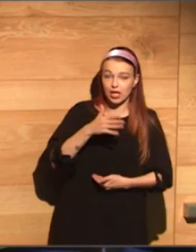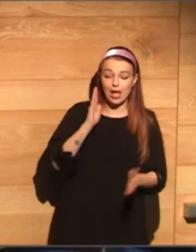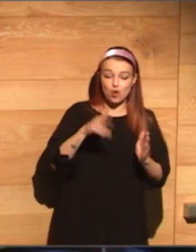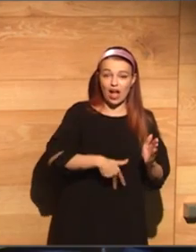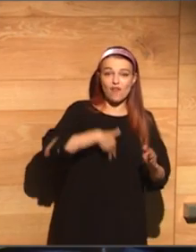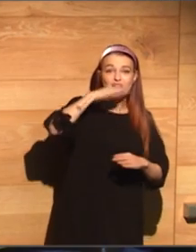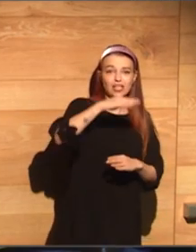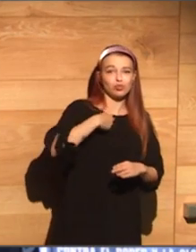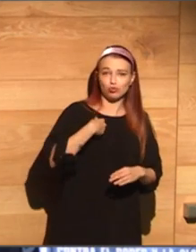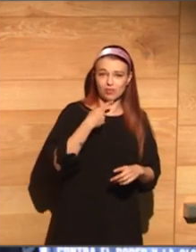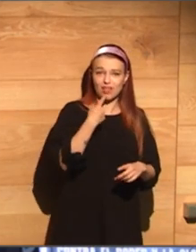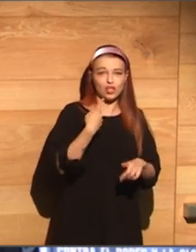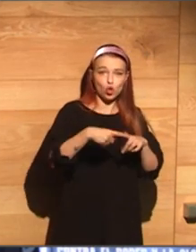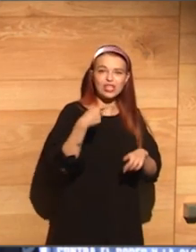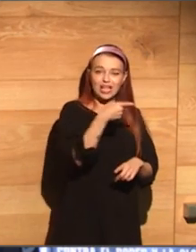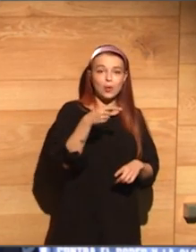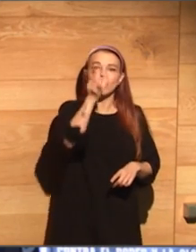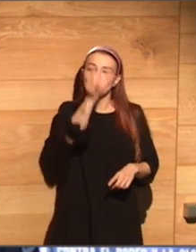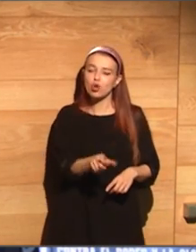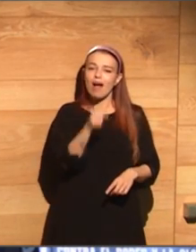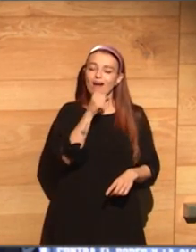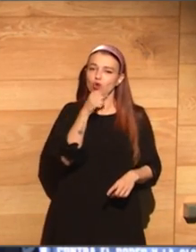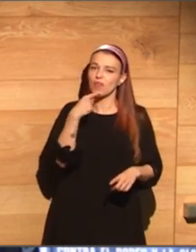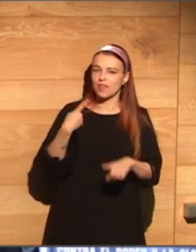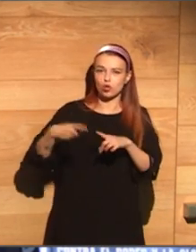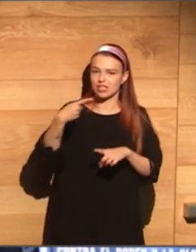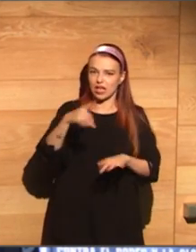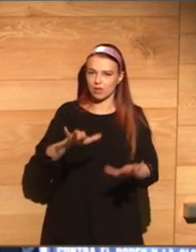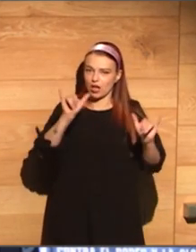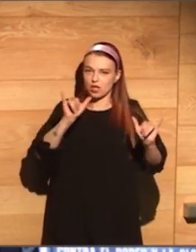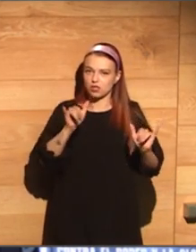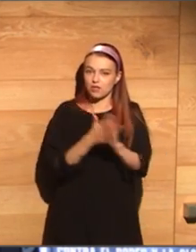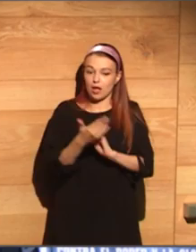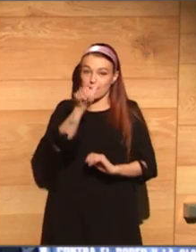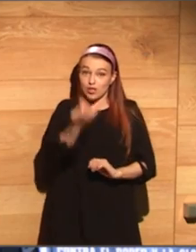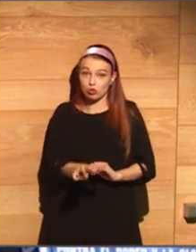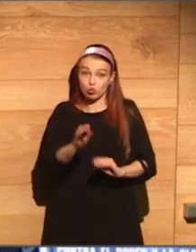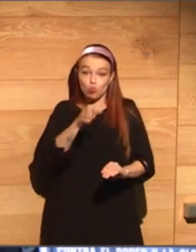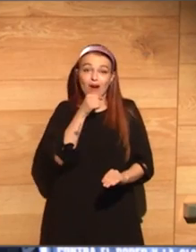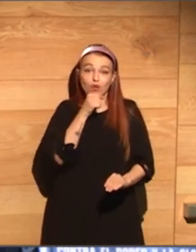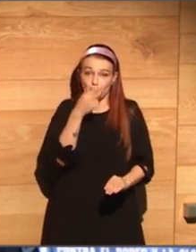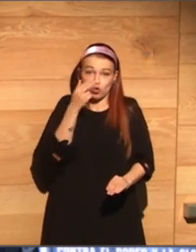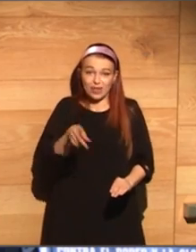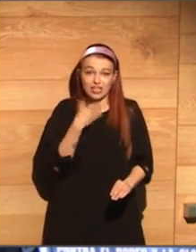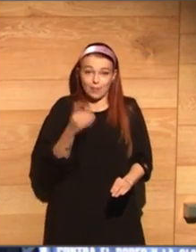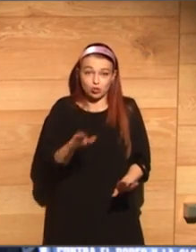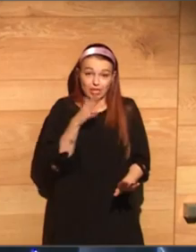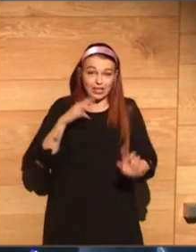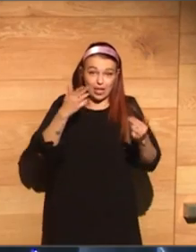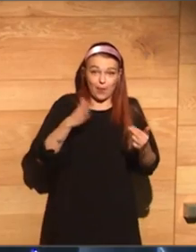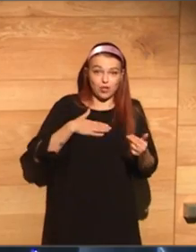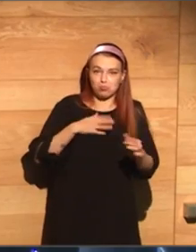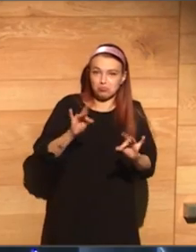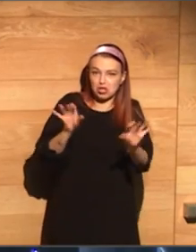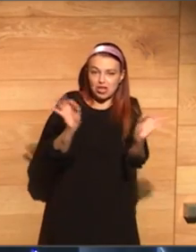pero no de tu abuelo. Eso no significa voy a hablar bien de tu abuelo. Significa no me interesa. No es eso de lo no que es voy mi a tema, hablar. Claro. De hecho,